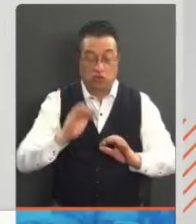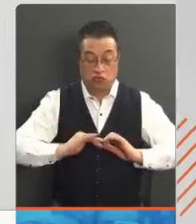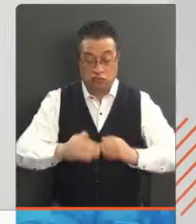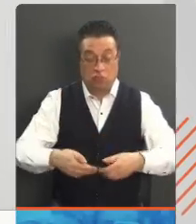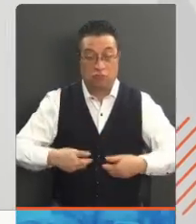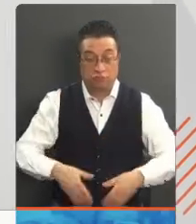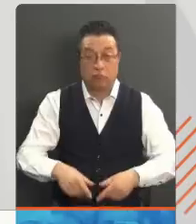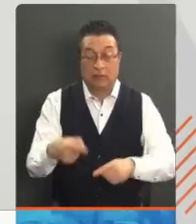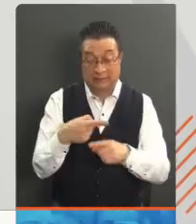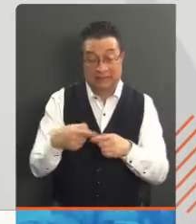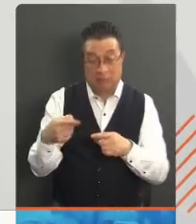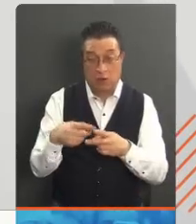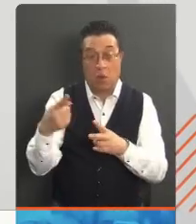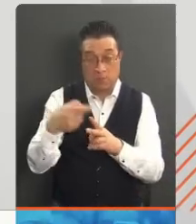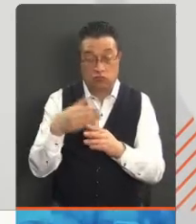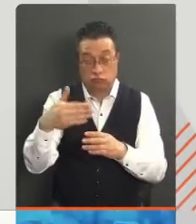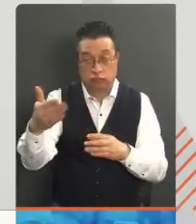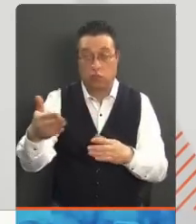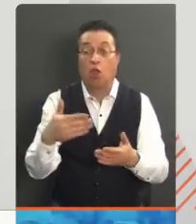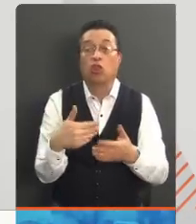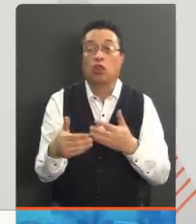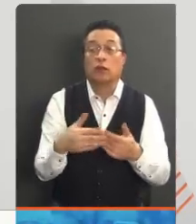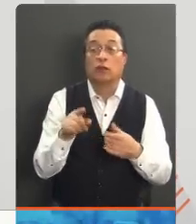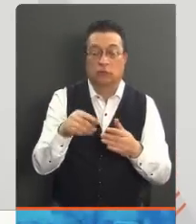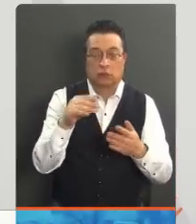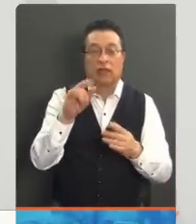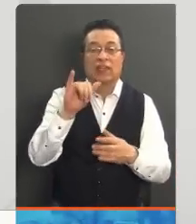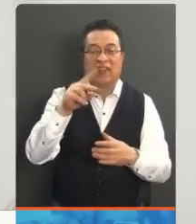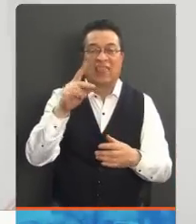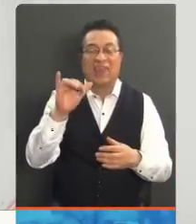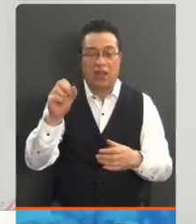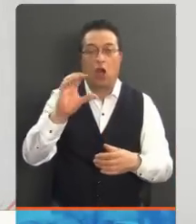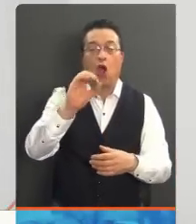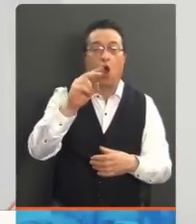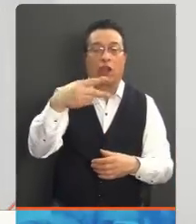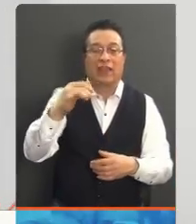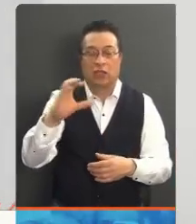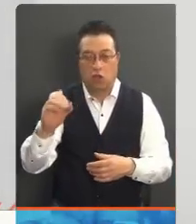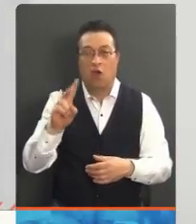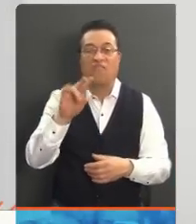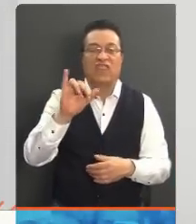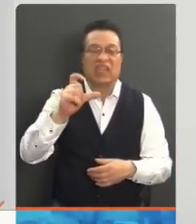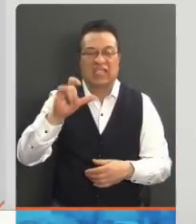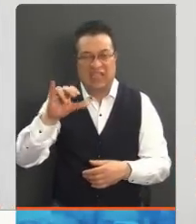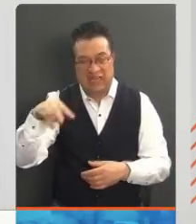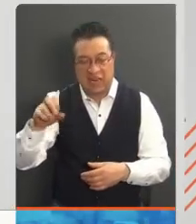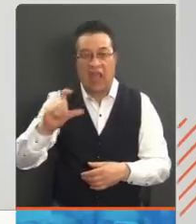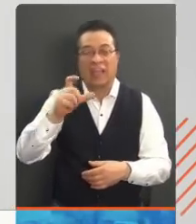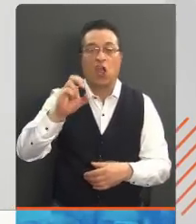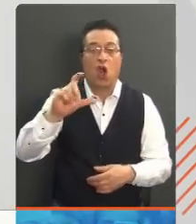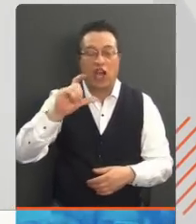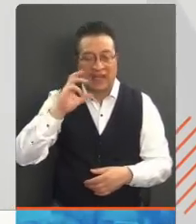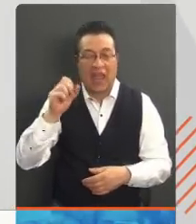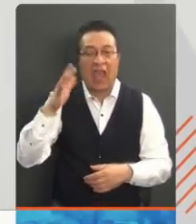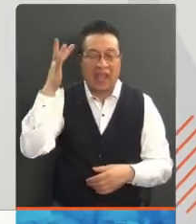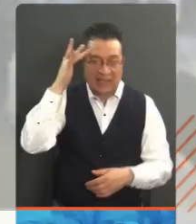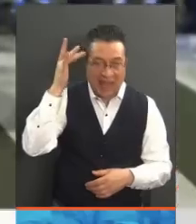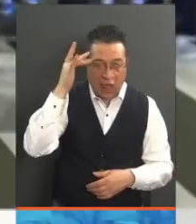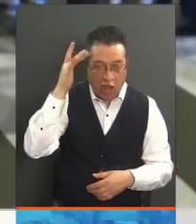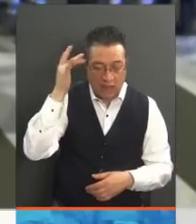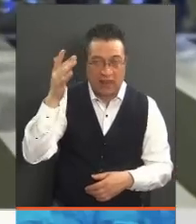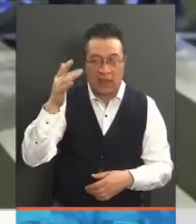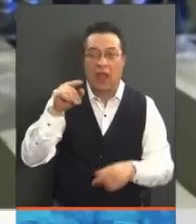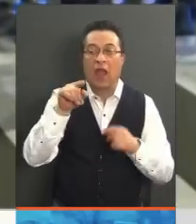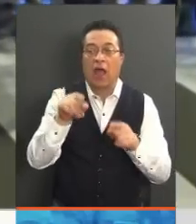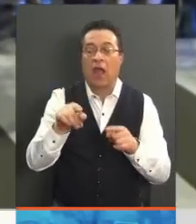semanas o meses. Está en la lista Indiana, Ohio, Virginia Occidental, Georgia, Carolina del Sur.